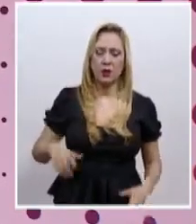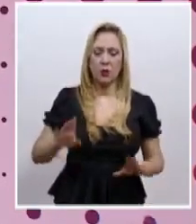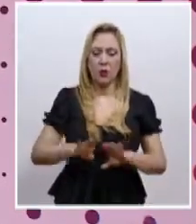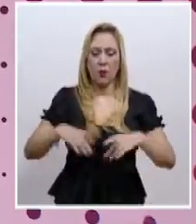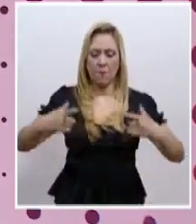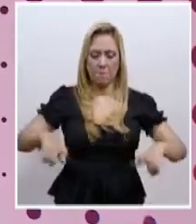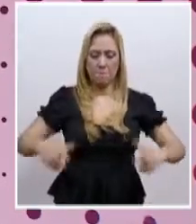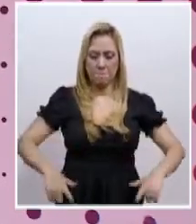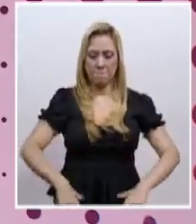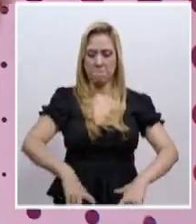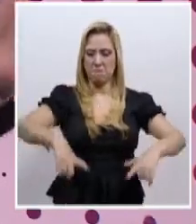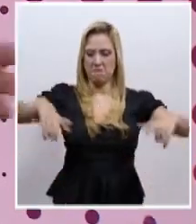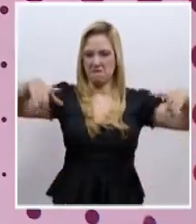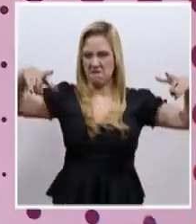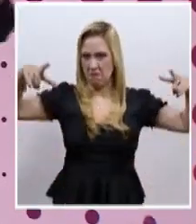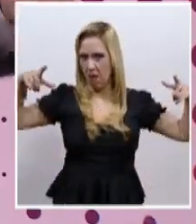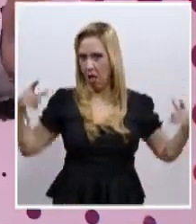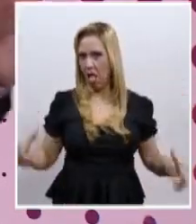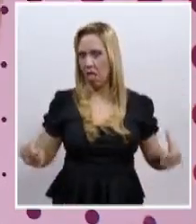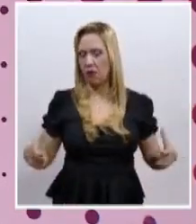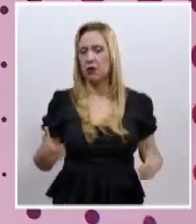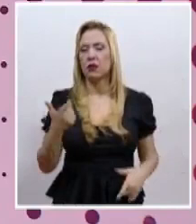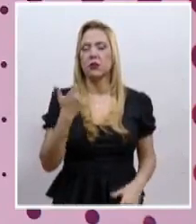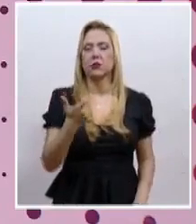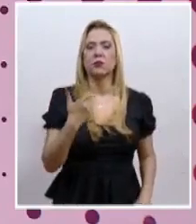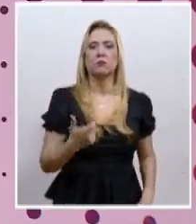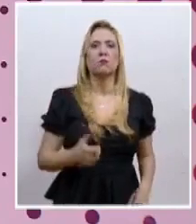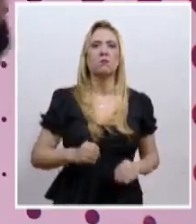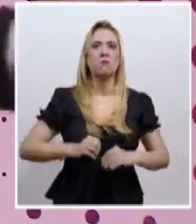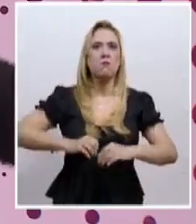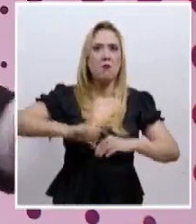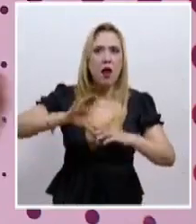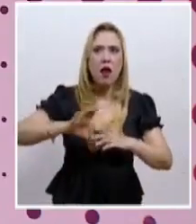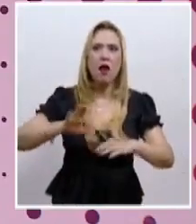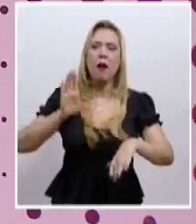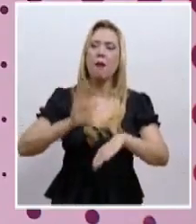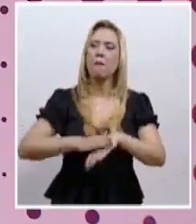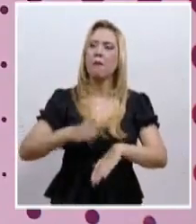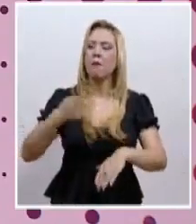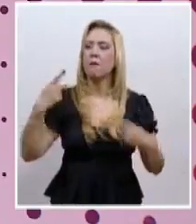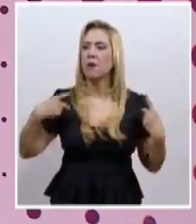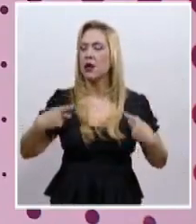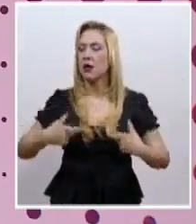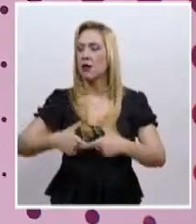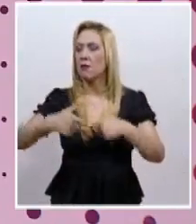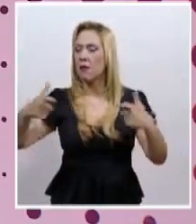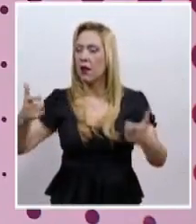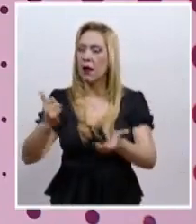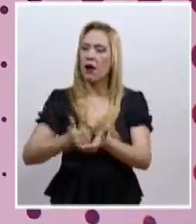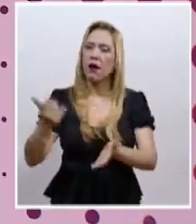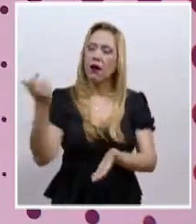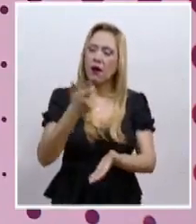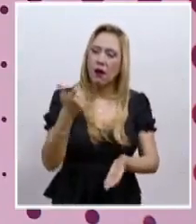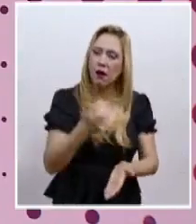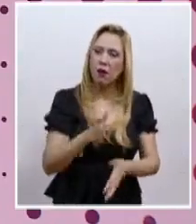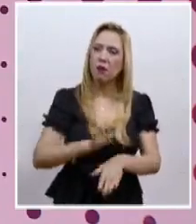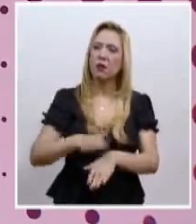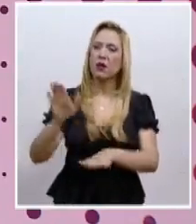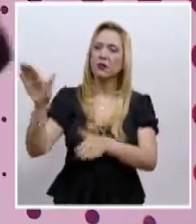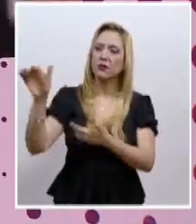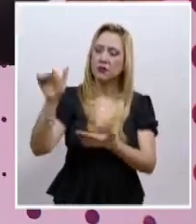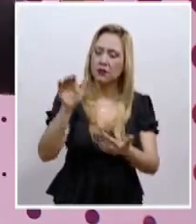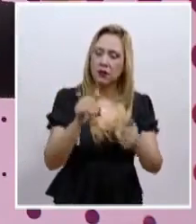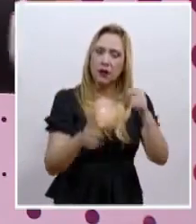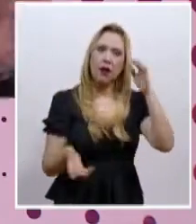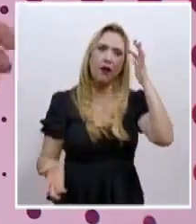ha crecido, porque ha crecido la economía, porque se han incorporado más contribuyentes, porque se está recaudando de manera más efectiva,